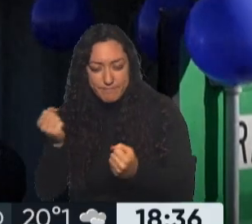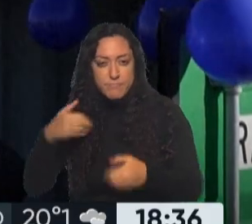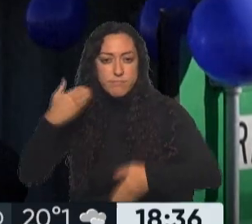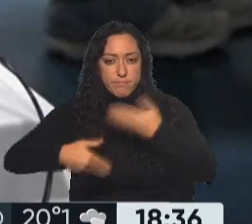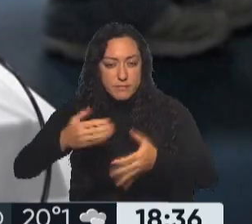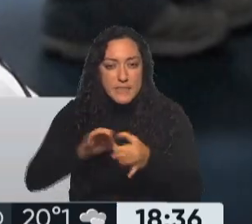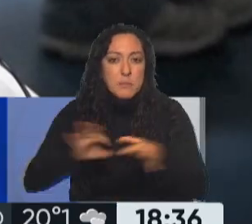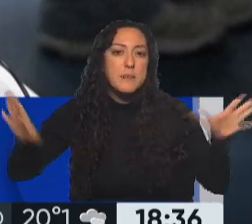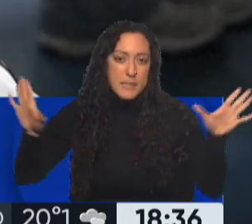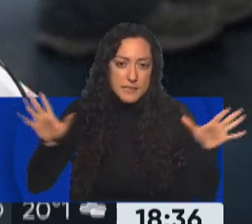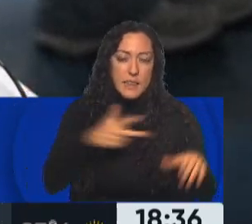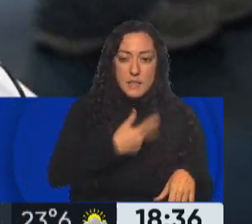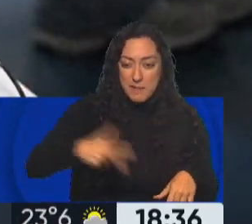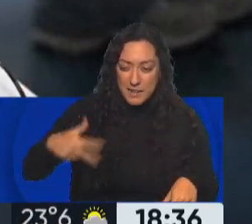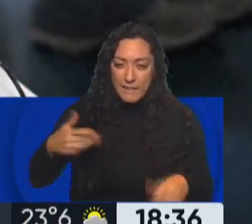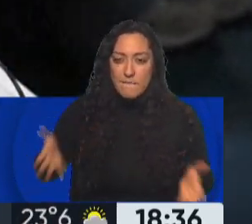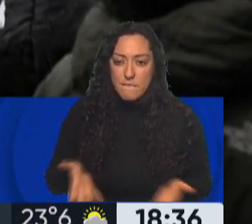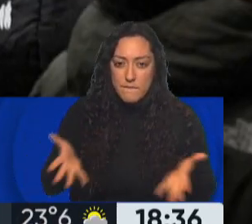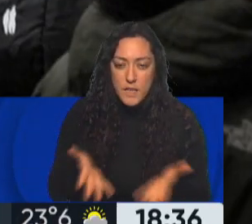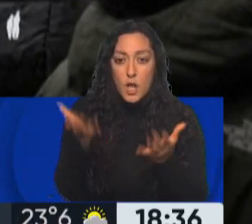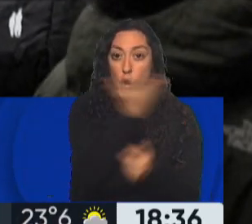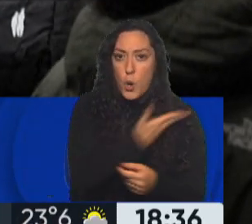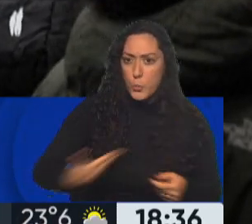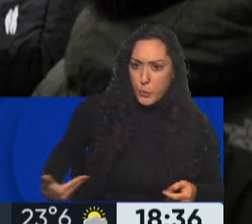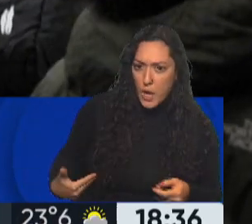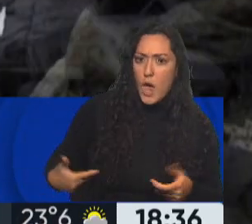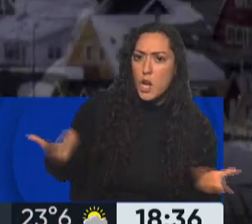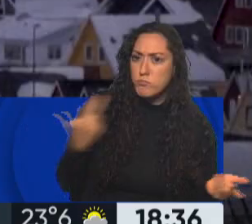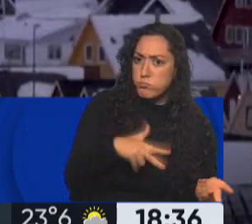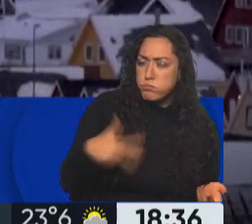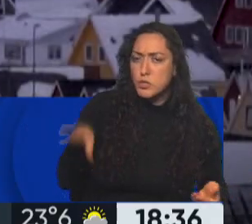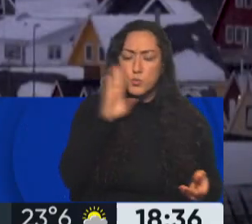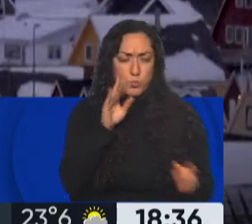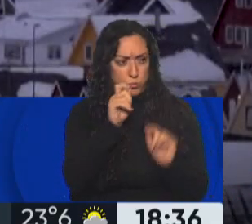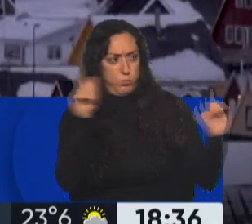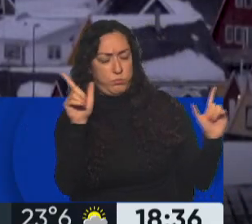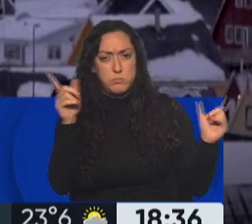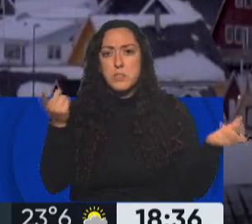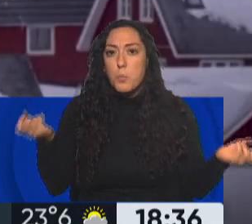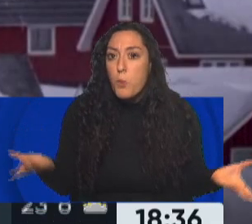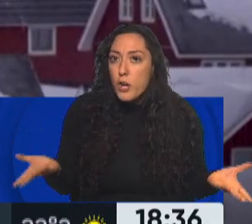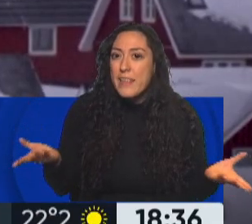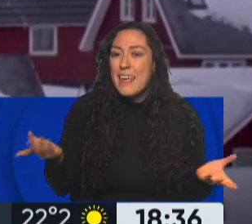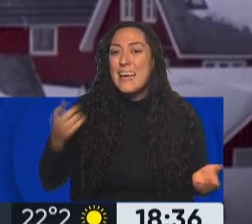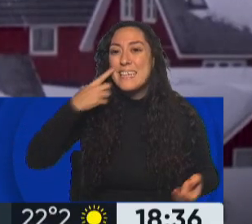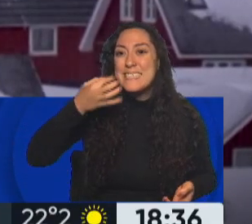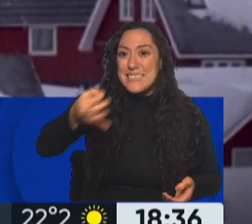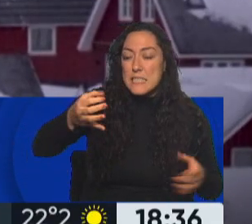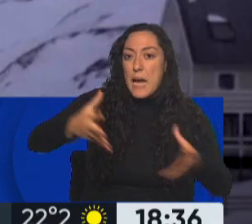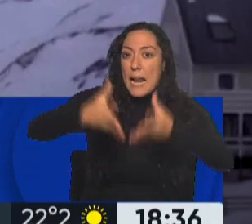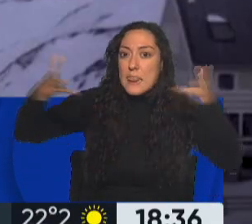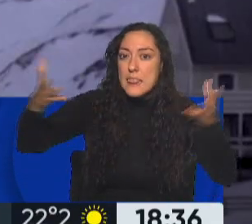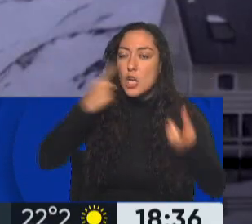de Dinamarca tomó por sorpresa al gobierno danés y a los Estados Unidos, que pretenden el control de la isla más grande del